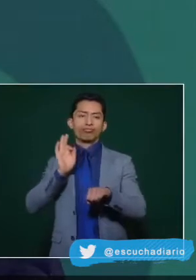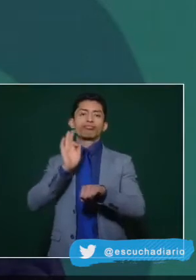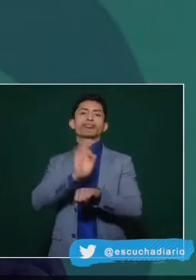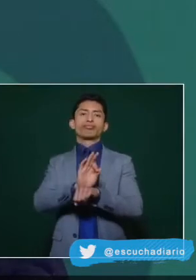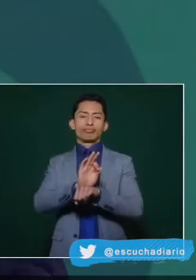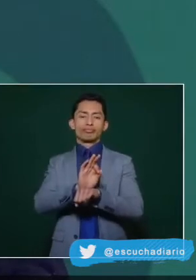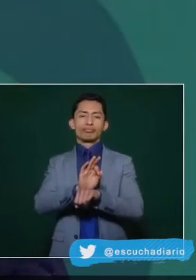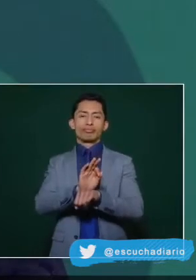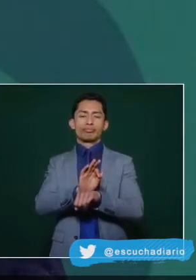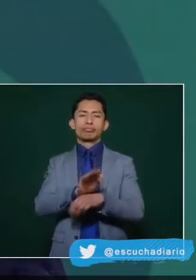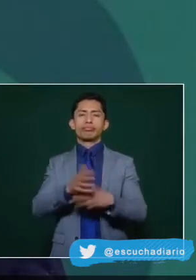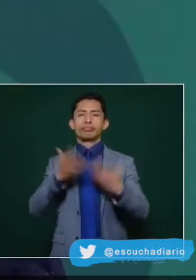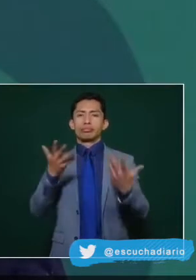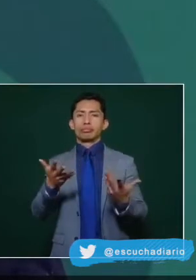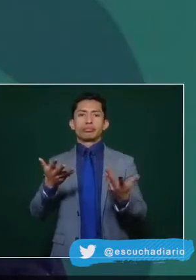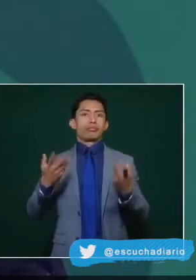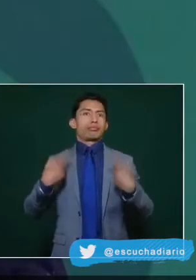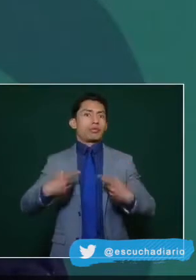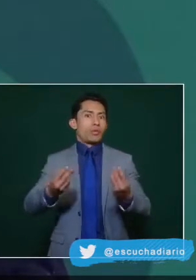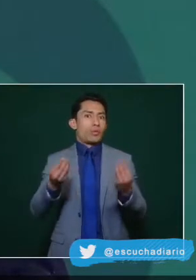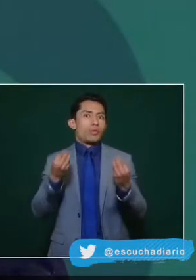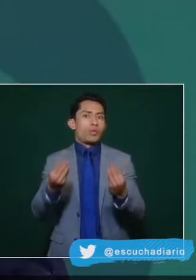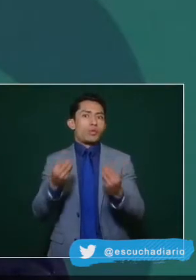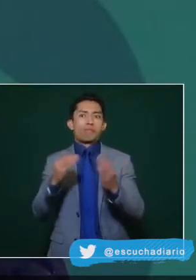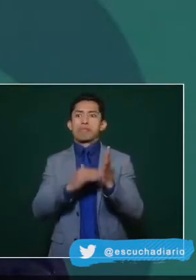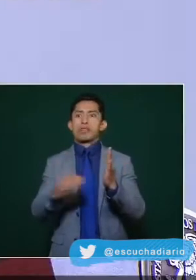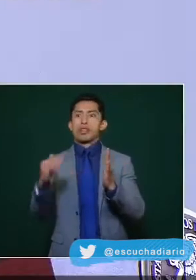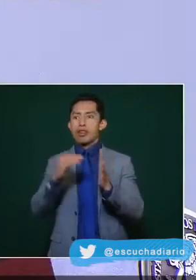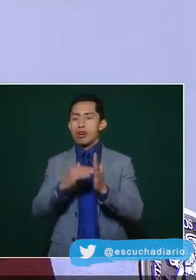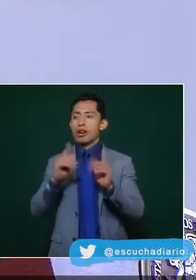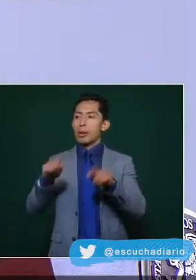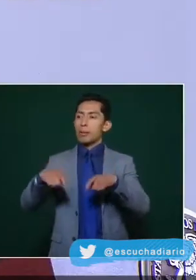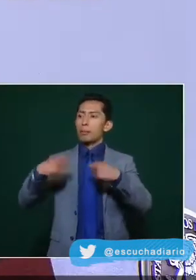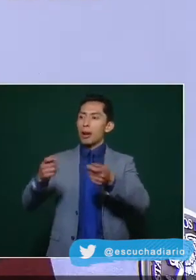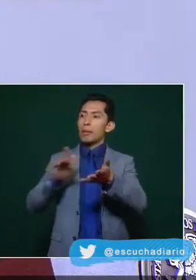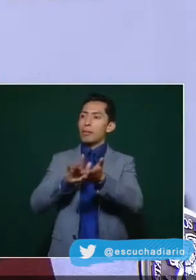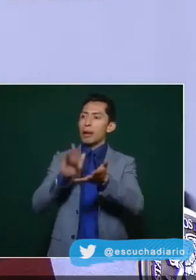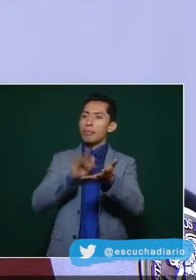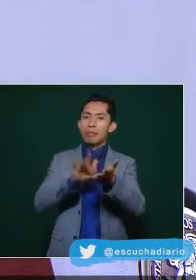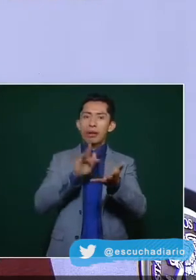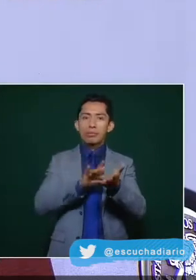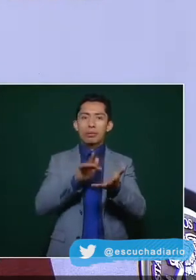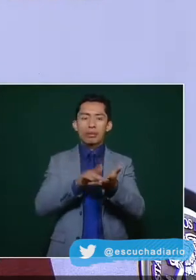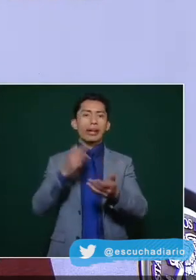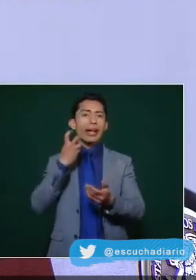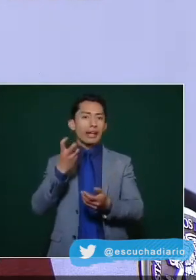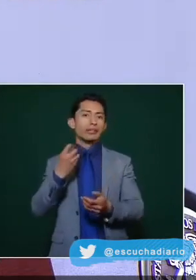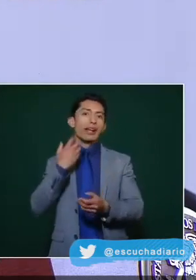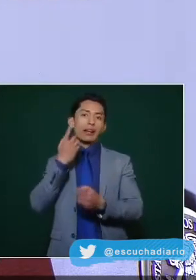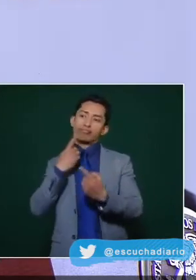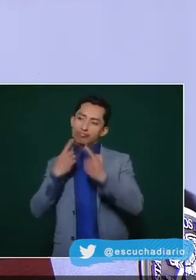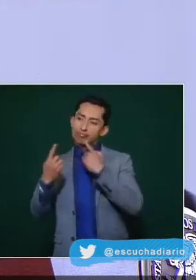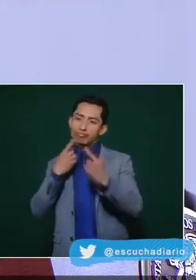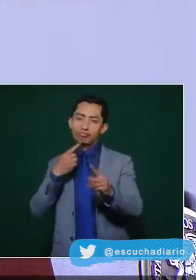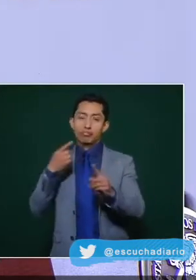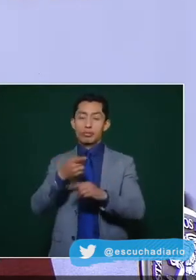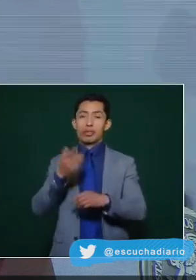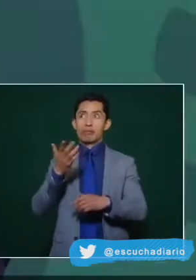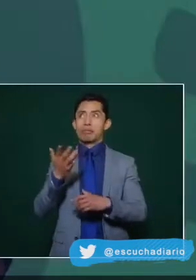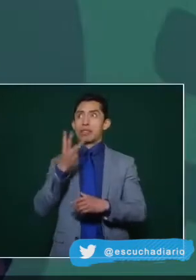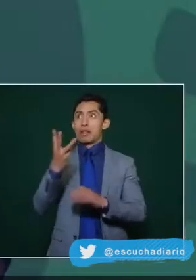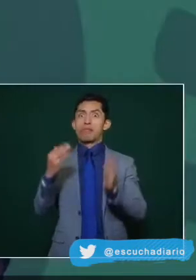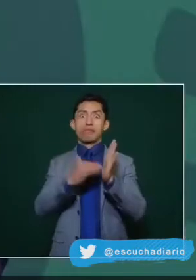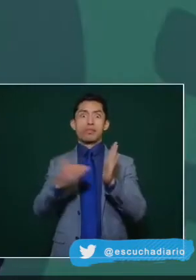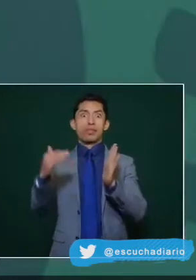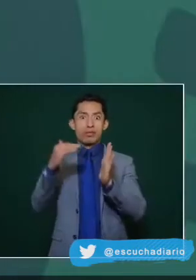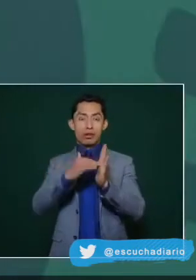Después de la captura del secretario de Seguridad Pública de Aguascalientes, otro alto mando de Calderón, el presidente reitera su compromiso de